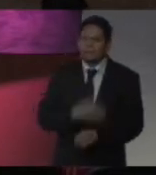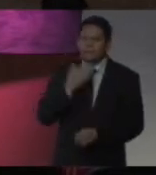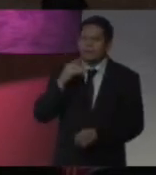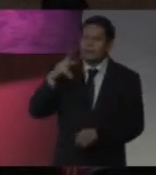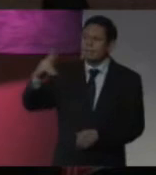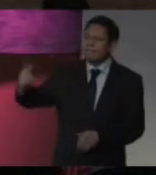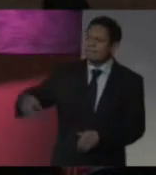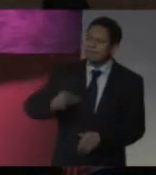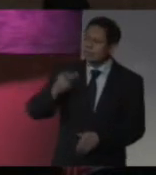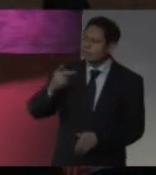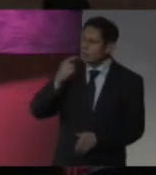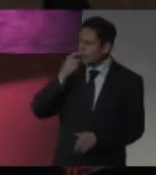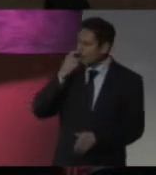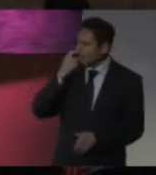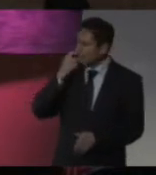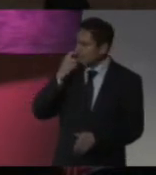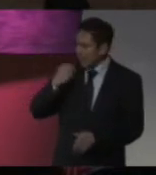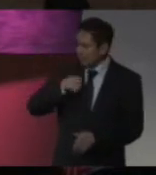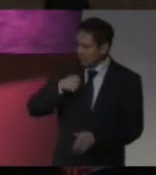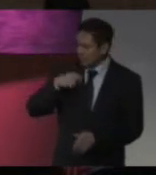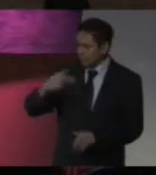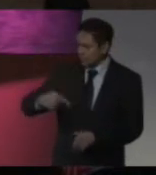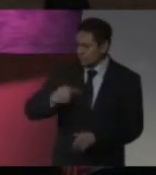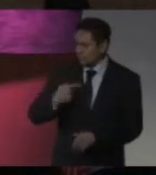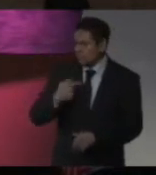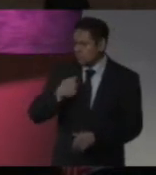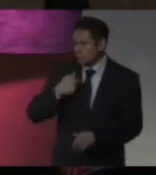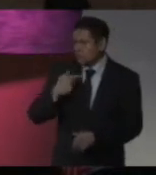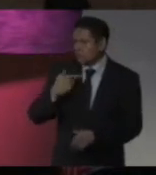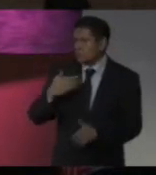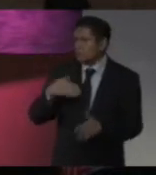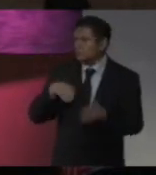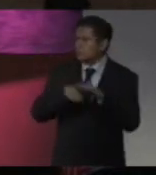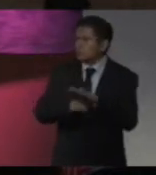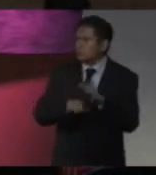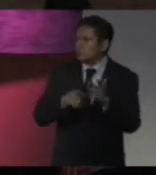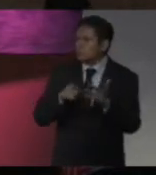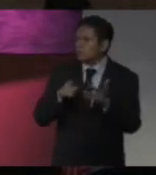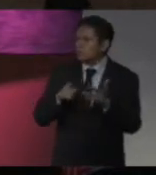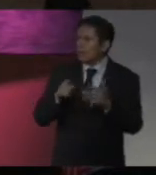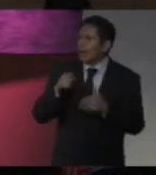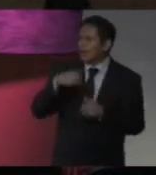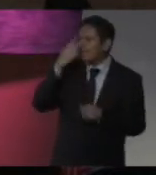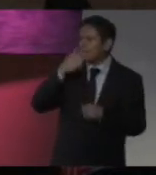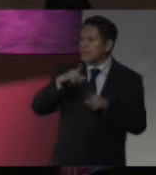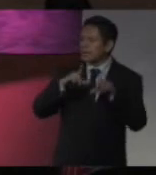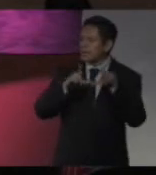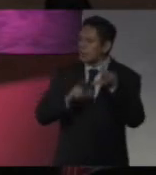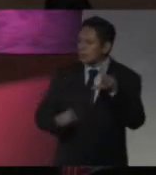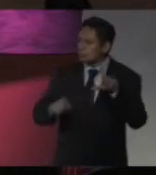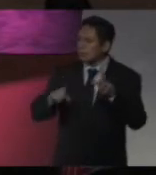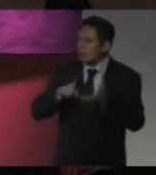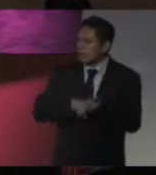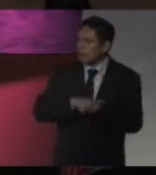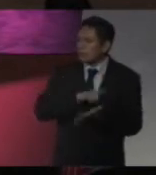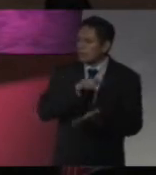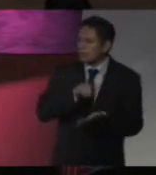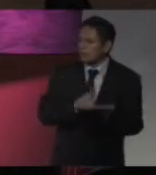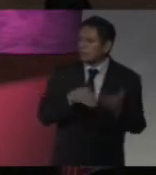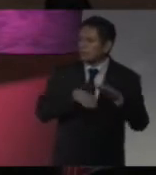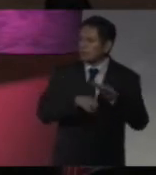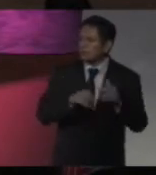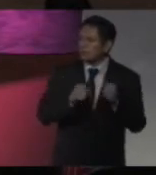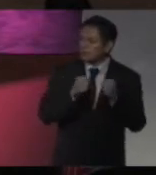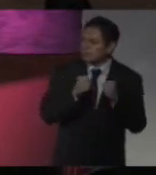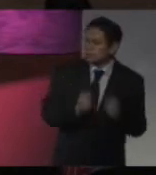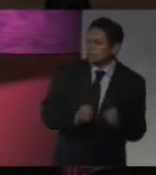pregunta puntual que a mí me hacen sobre el tema de la seguridad interior, la ley de la seguridad interior y los esfuerzos